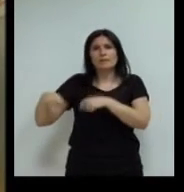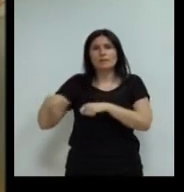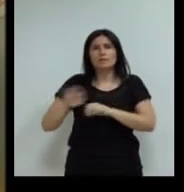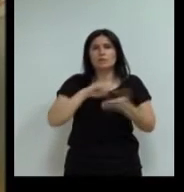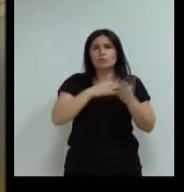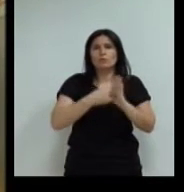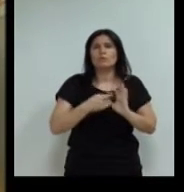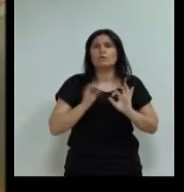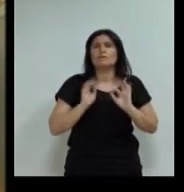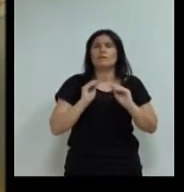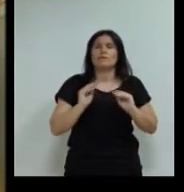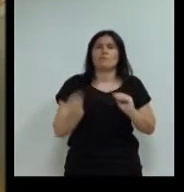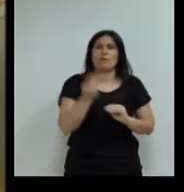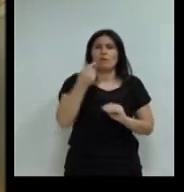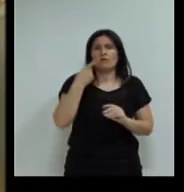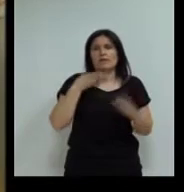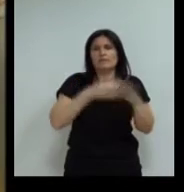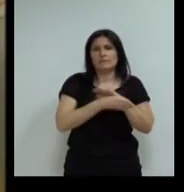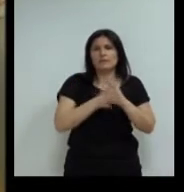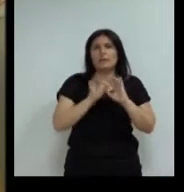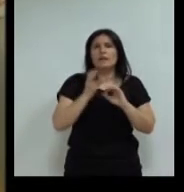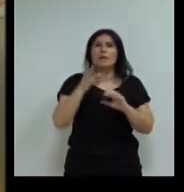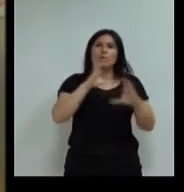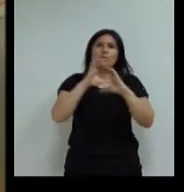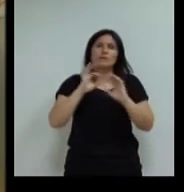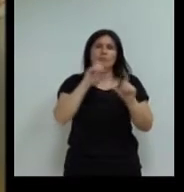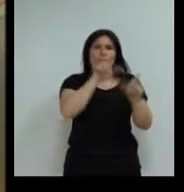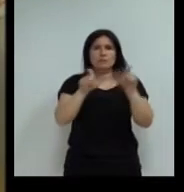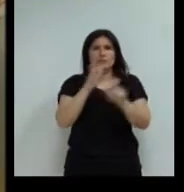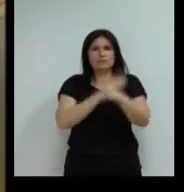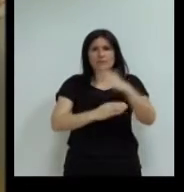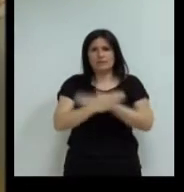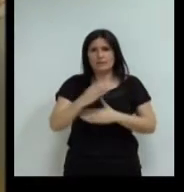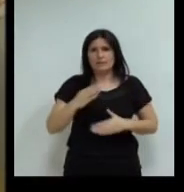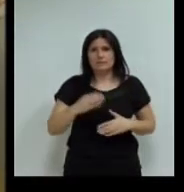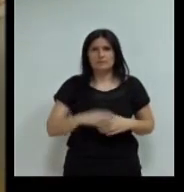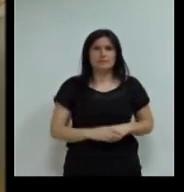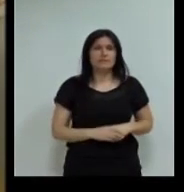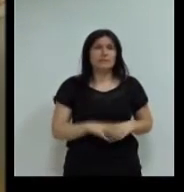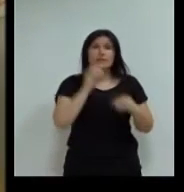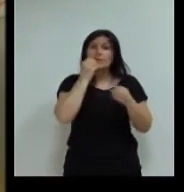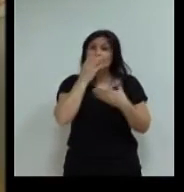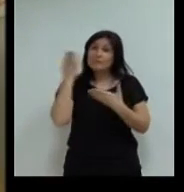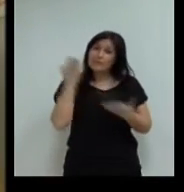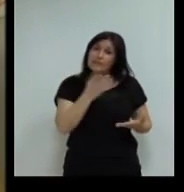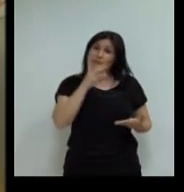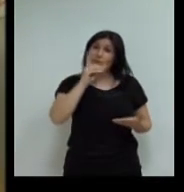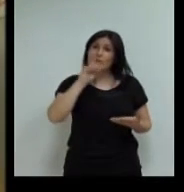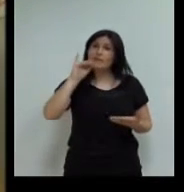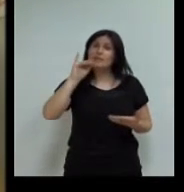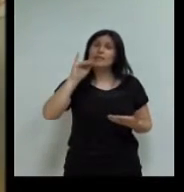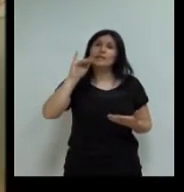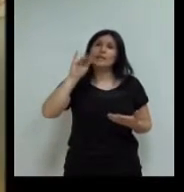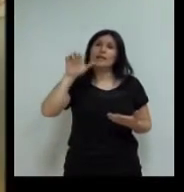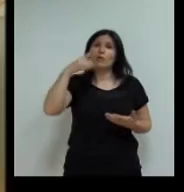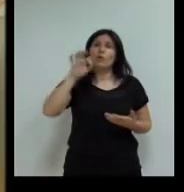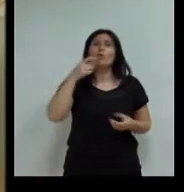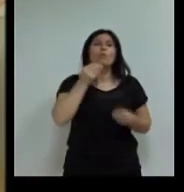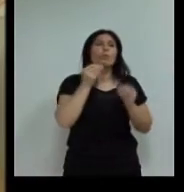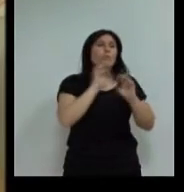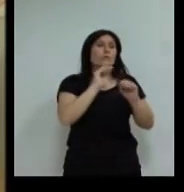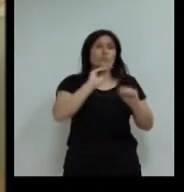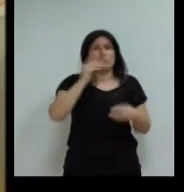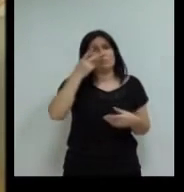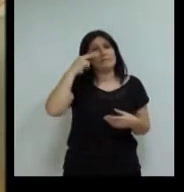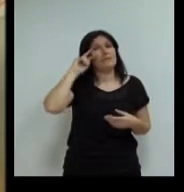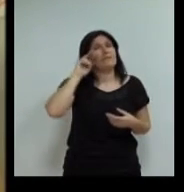que mejoren la accesibilidad a la comunicación de personas con discapacidad. Bueno, bienvenido Diego y cuéntanos vuestra experiencia de teatro